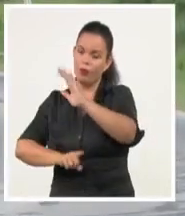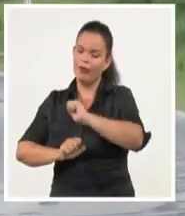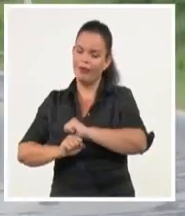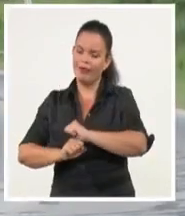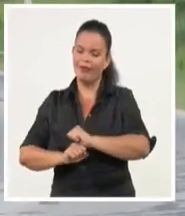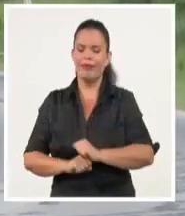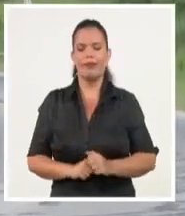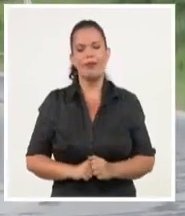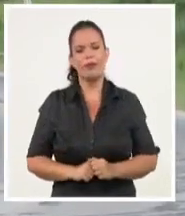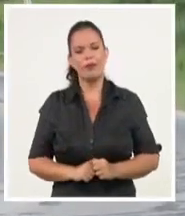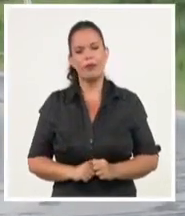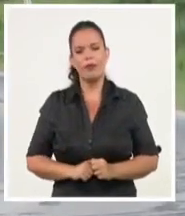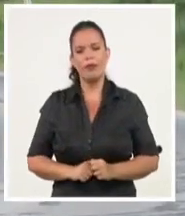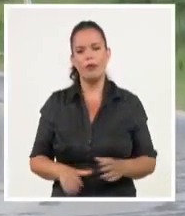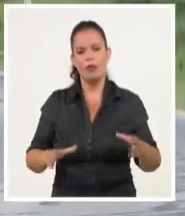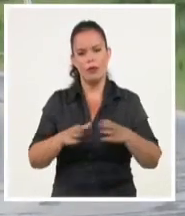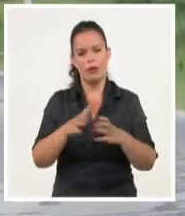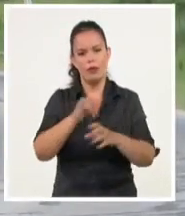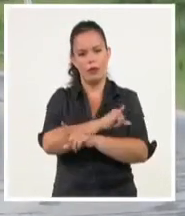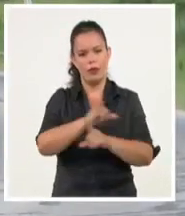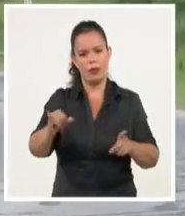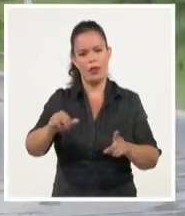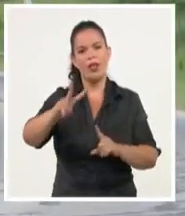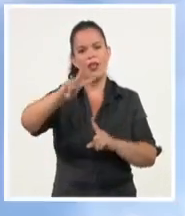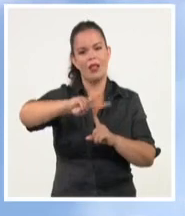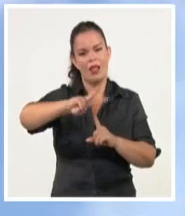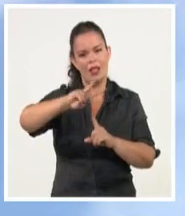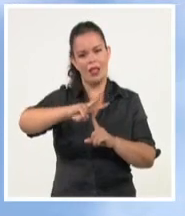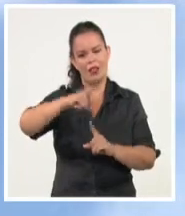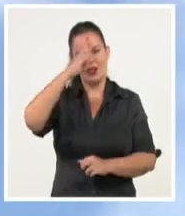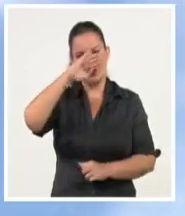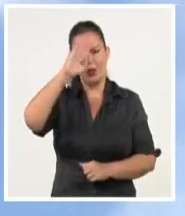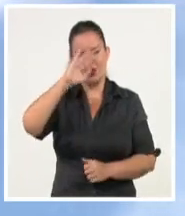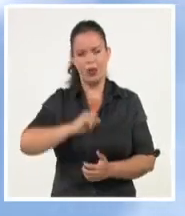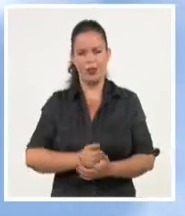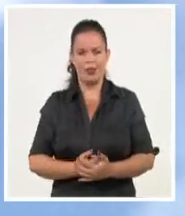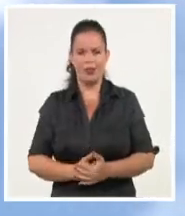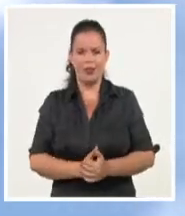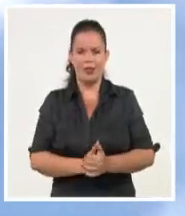Dumas Clavel y Bernardo Espinosa. Sistema Informativo de la Televisión Cubana.